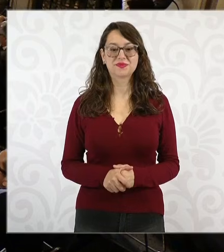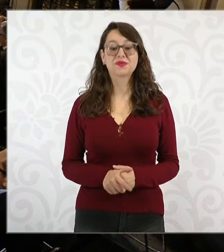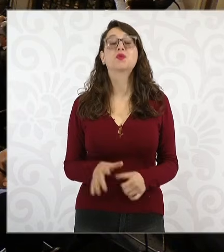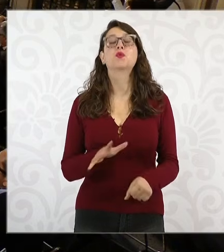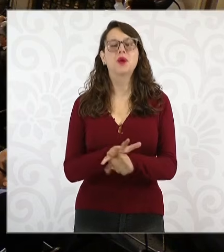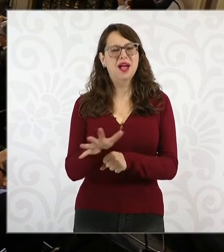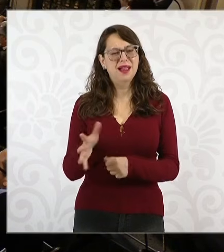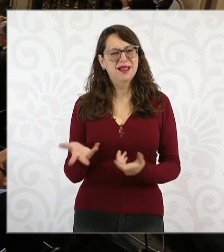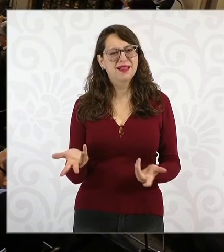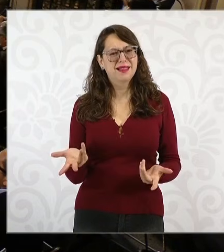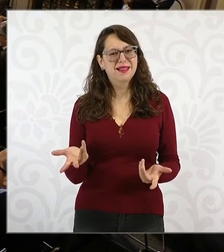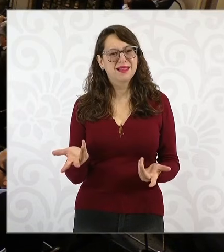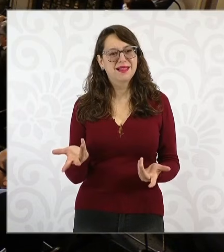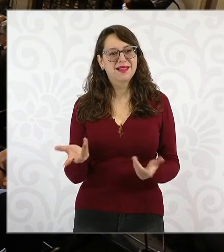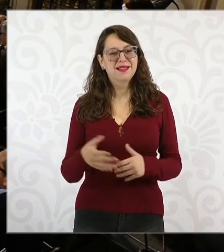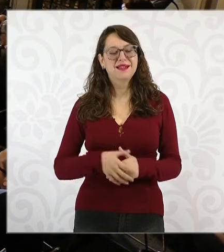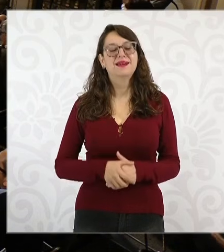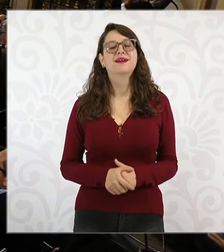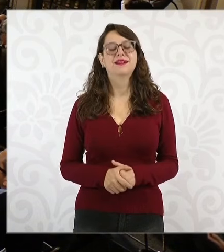¿Cuál?